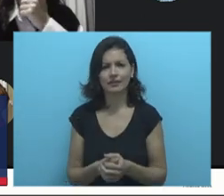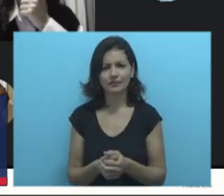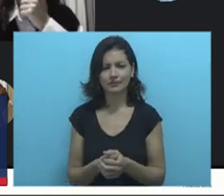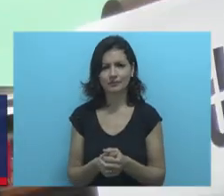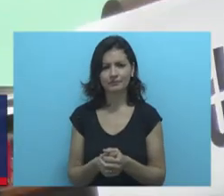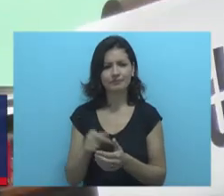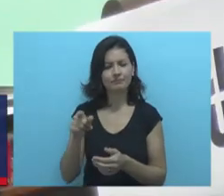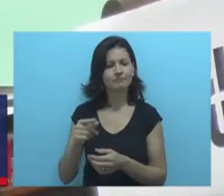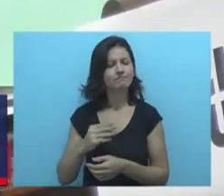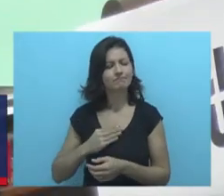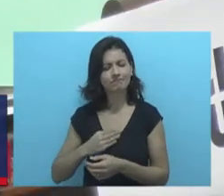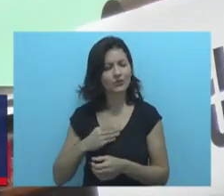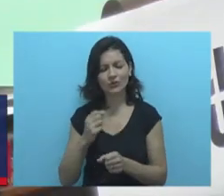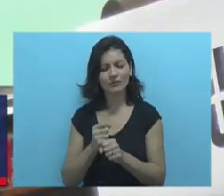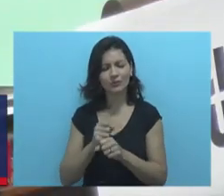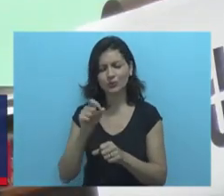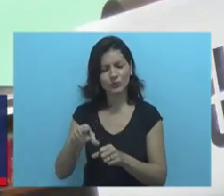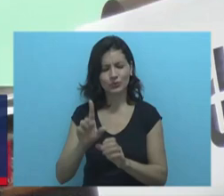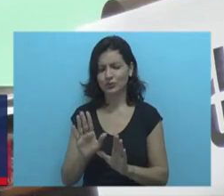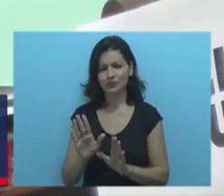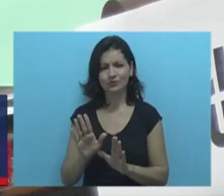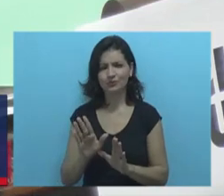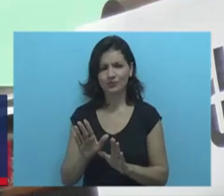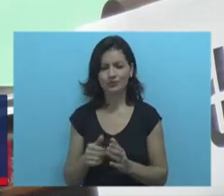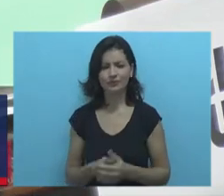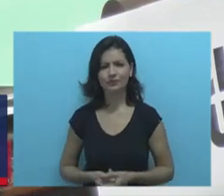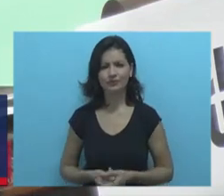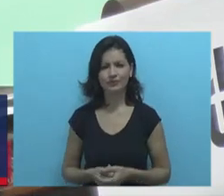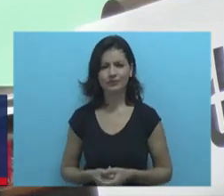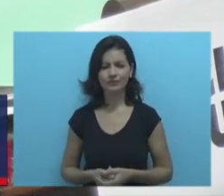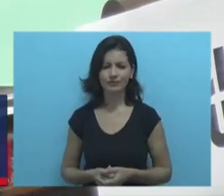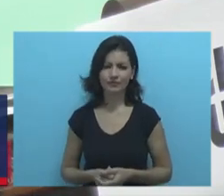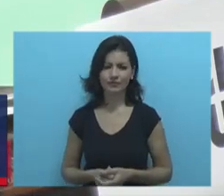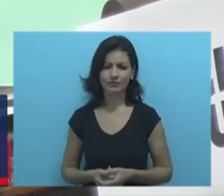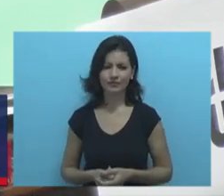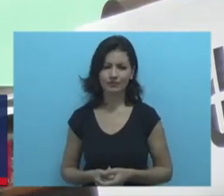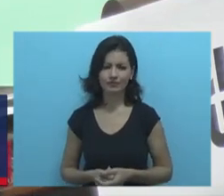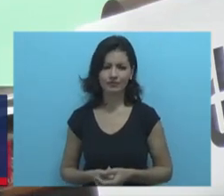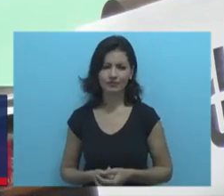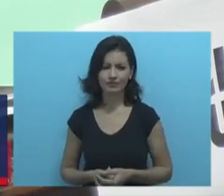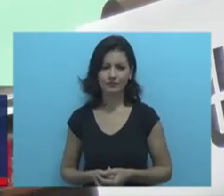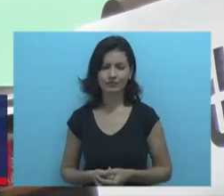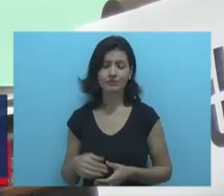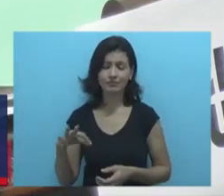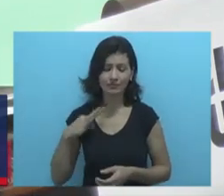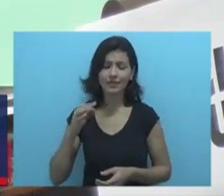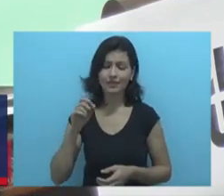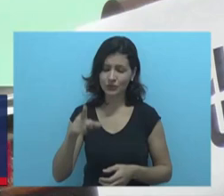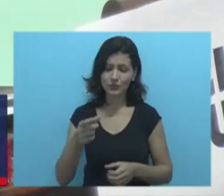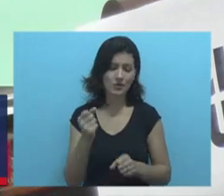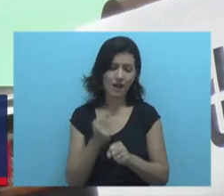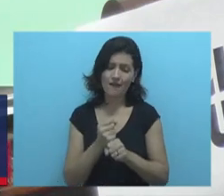sintió, lo que él hizo y cómo entendía el ejercicio de lo público. Él fue un servidor y le dedicó su vida